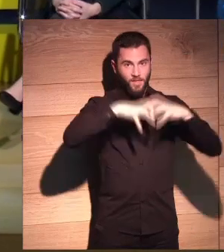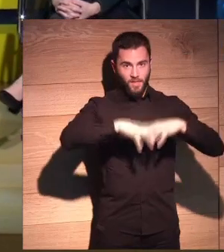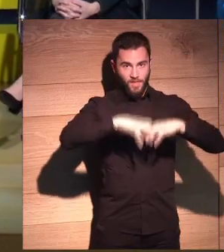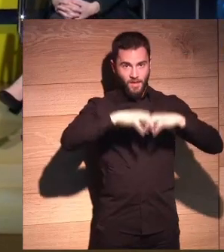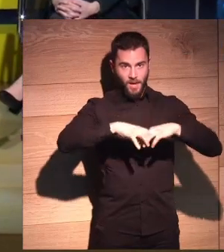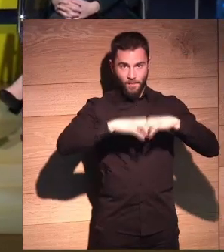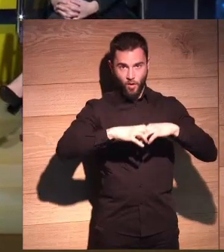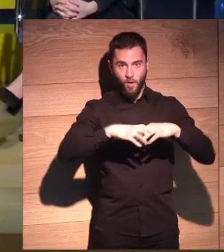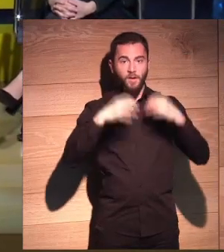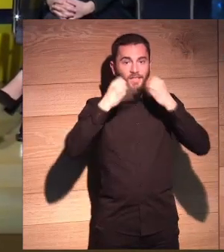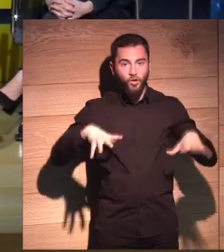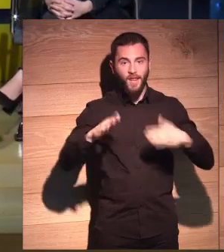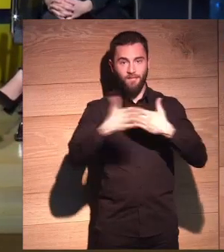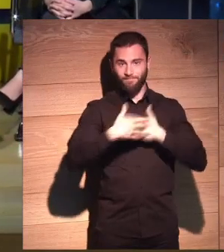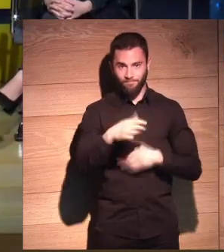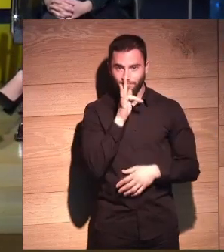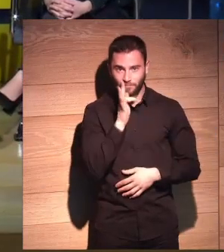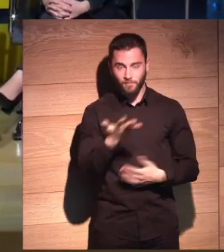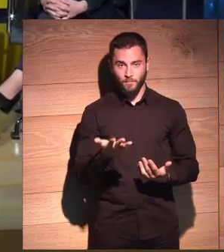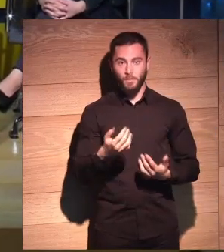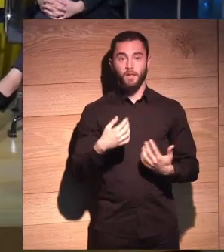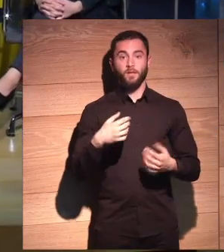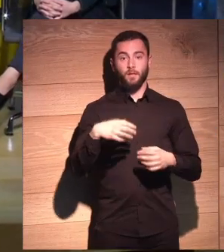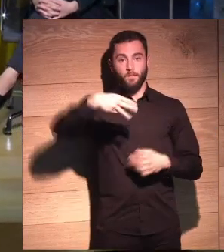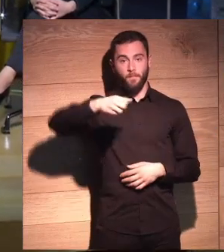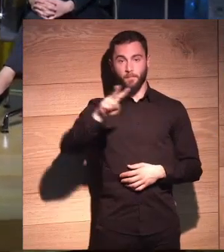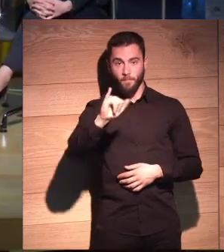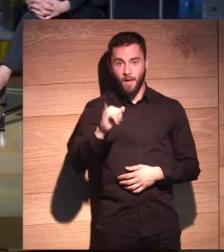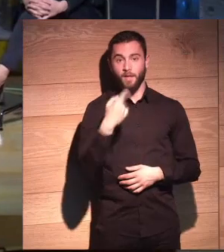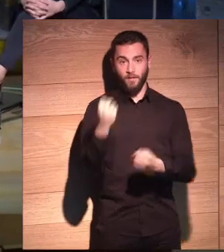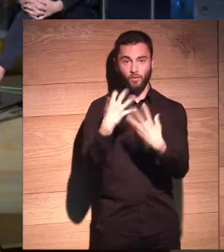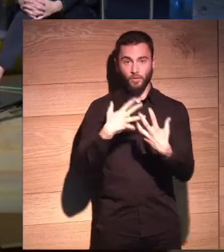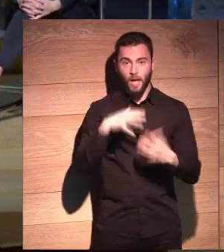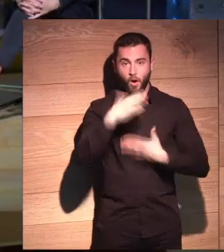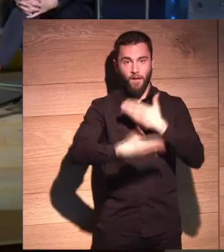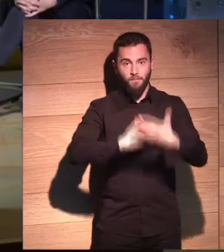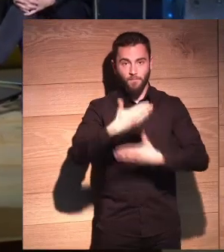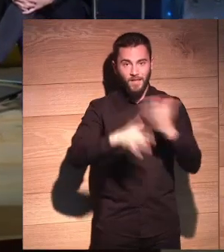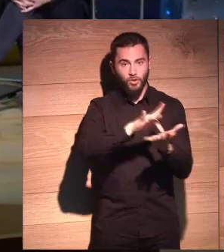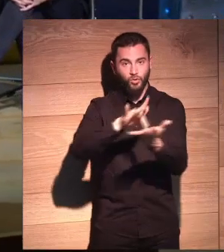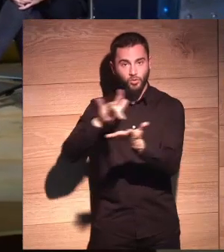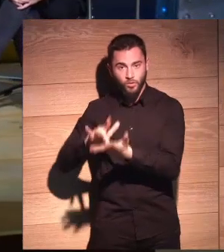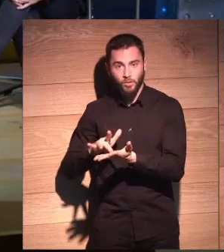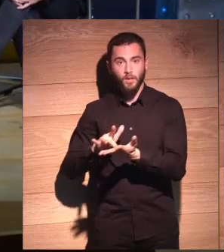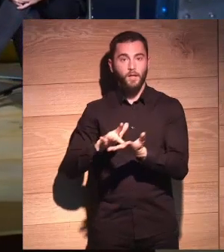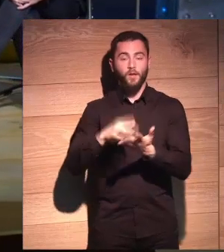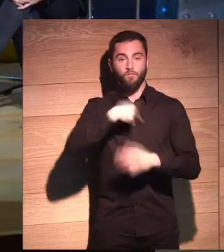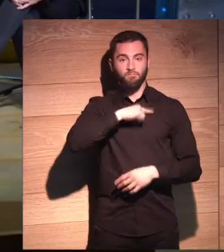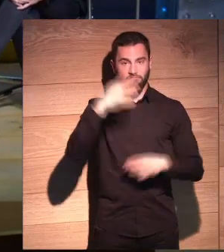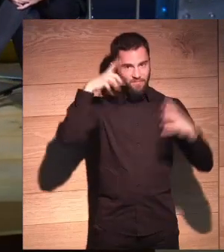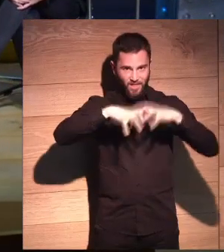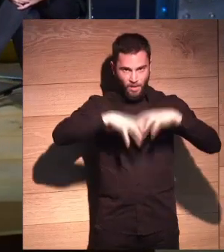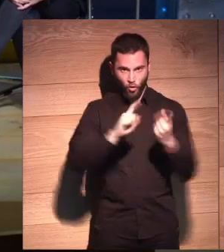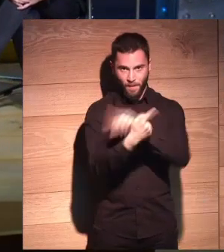una historia sin cerrar. O sea que constantemente, como nos ha contado Mavi, estamos viviendo avances. Nuestro cerebro